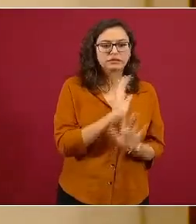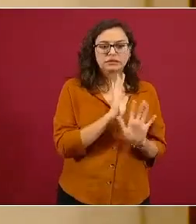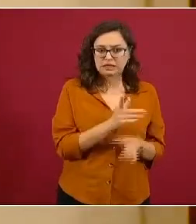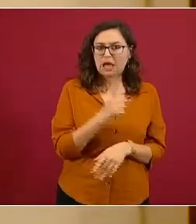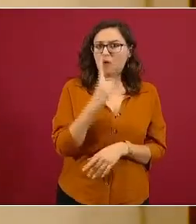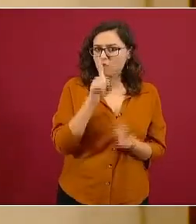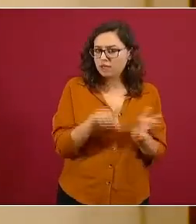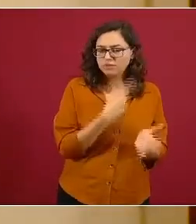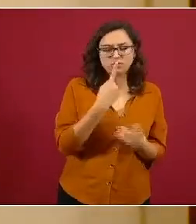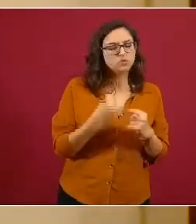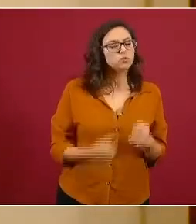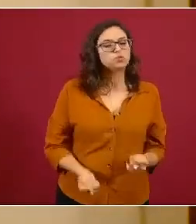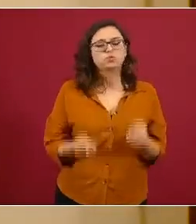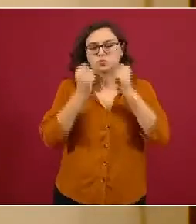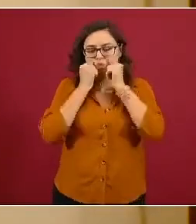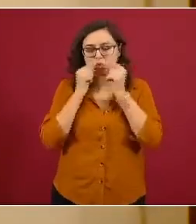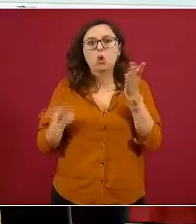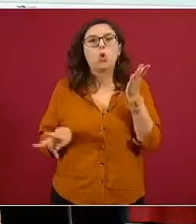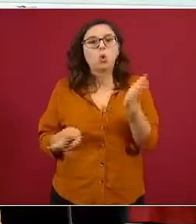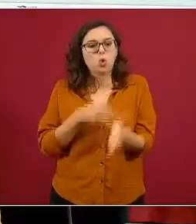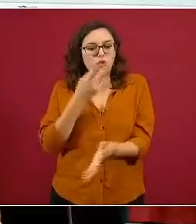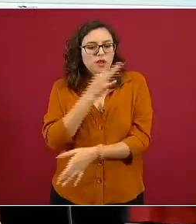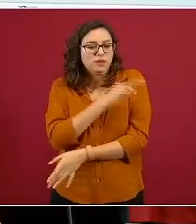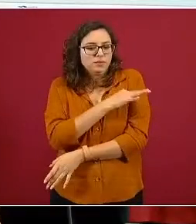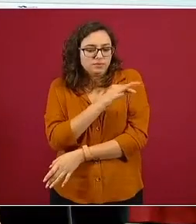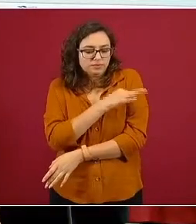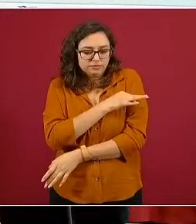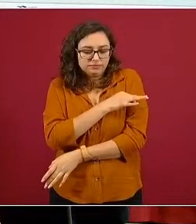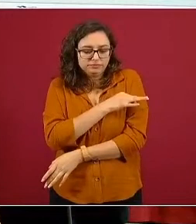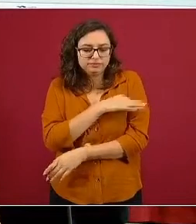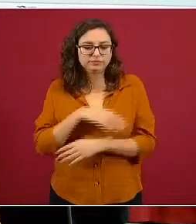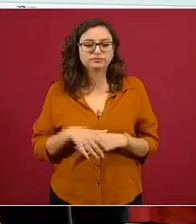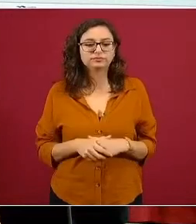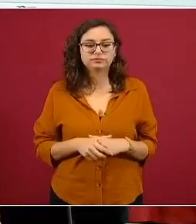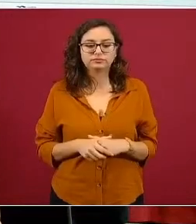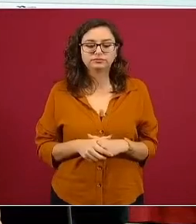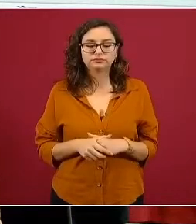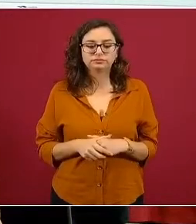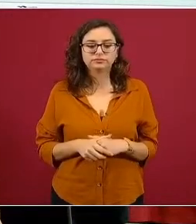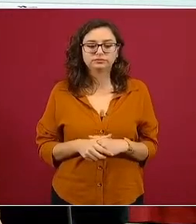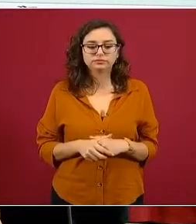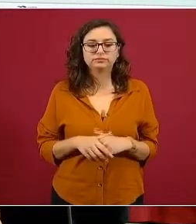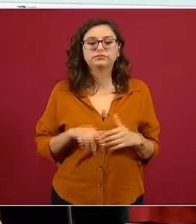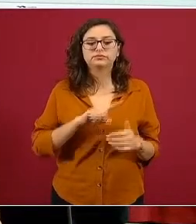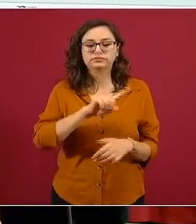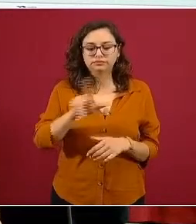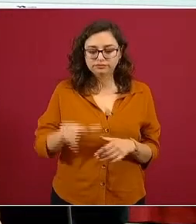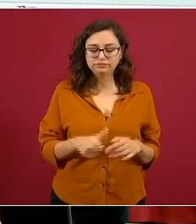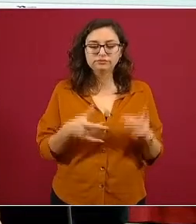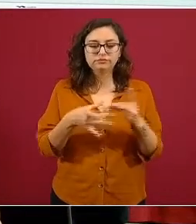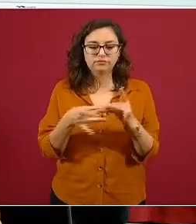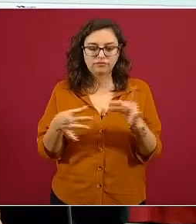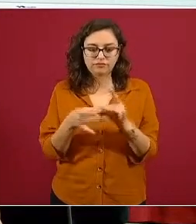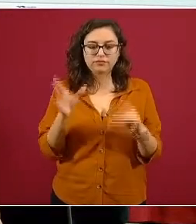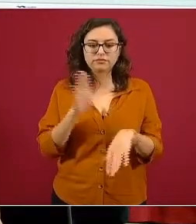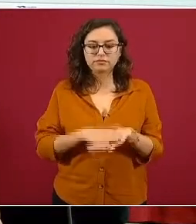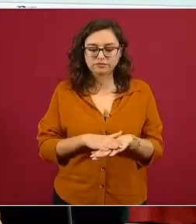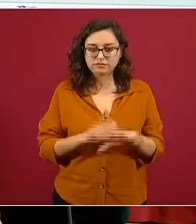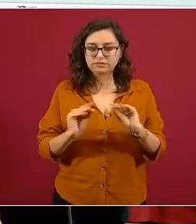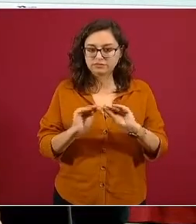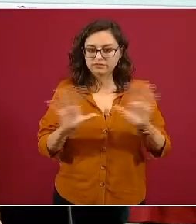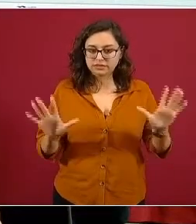de vacunación, y ya esto si tienen esquema de vacunación completo, esto se los platicaremos más adelante, pero les estoy dando las